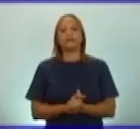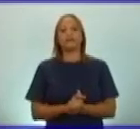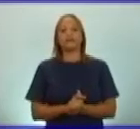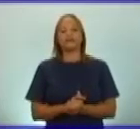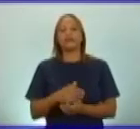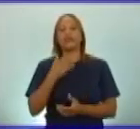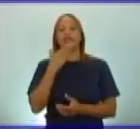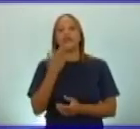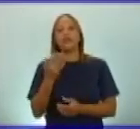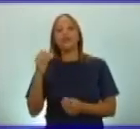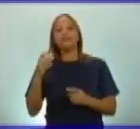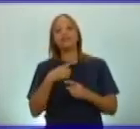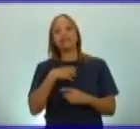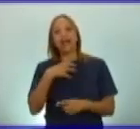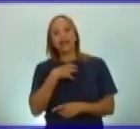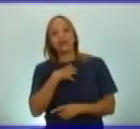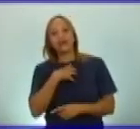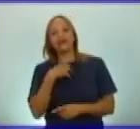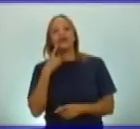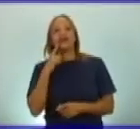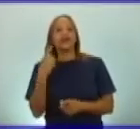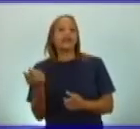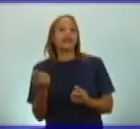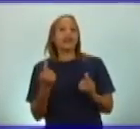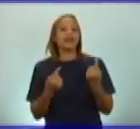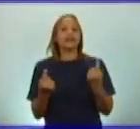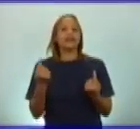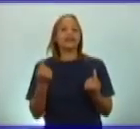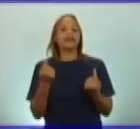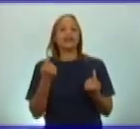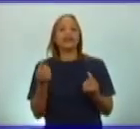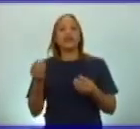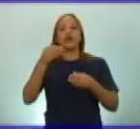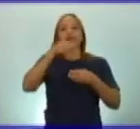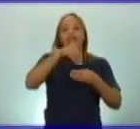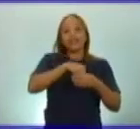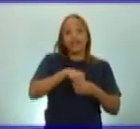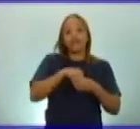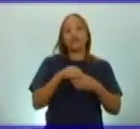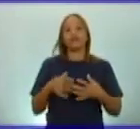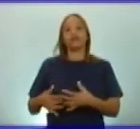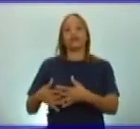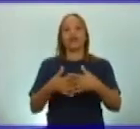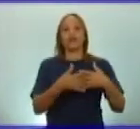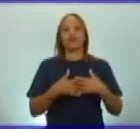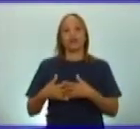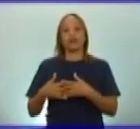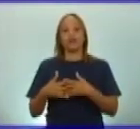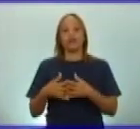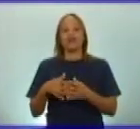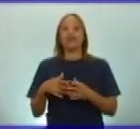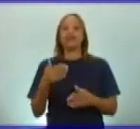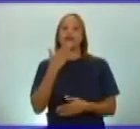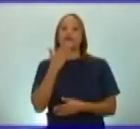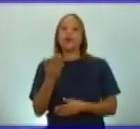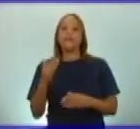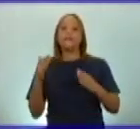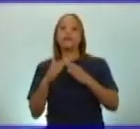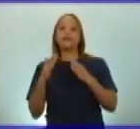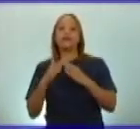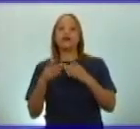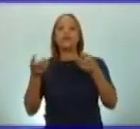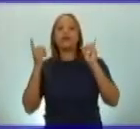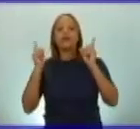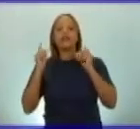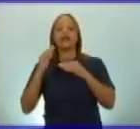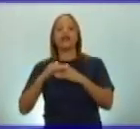buen trato, el nuevo trato está en sentido de lo interno de los Estados Unidos y el buen vecino, política externa. La